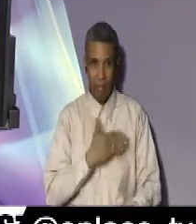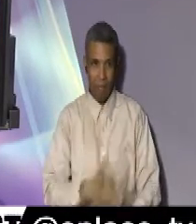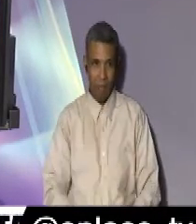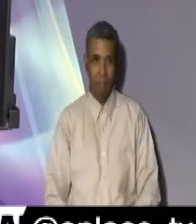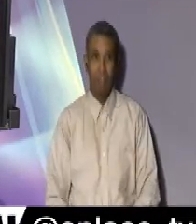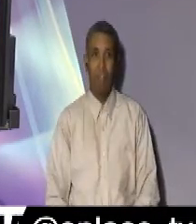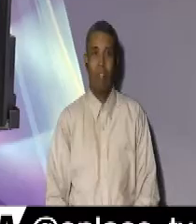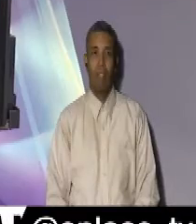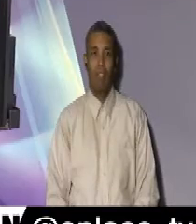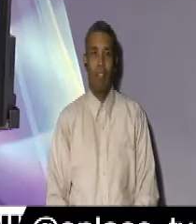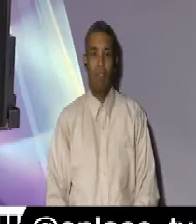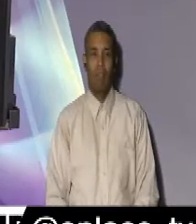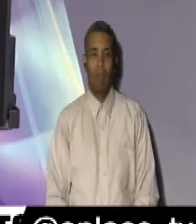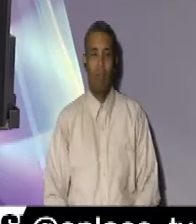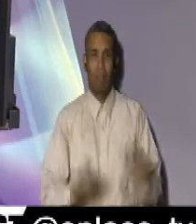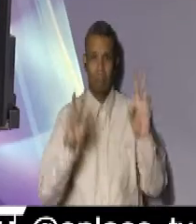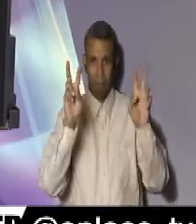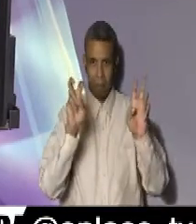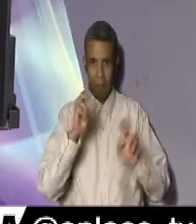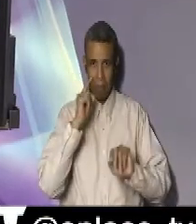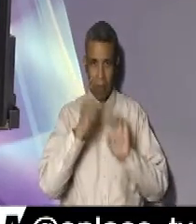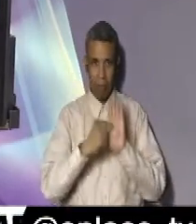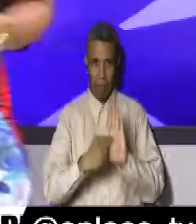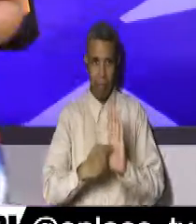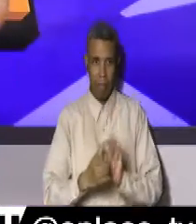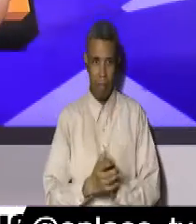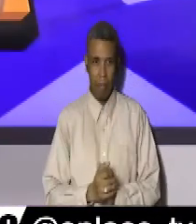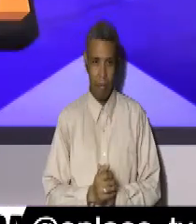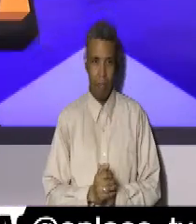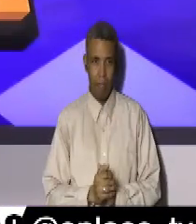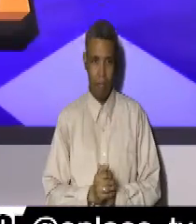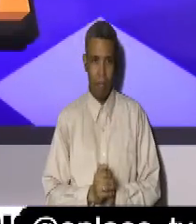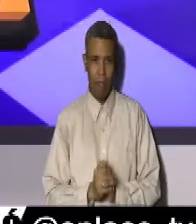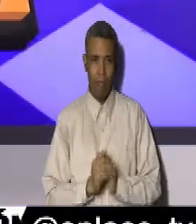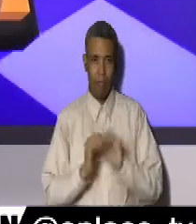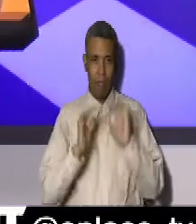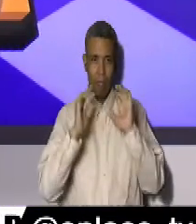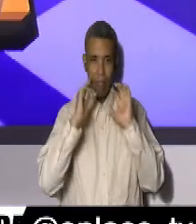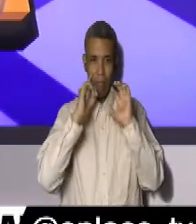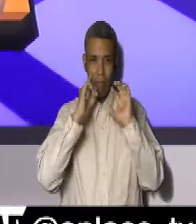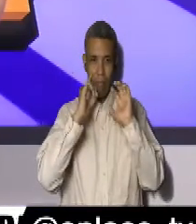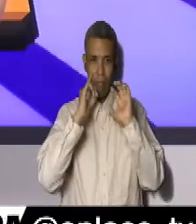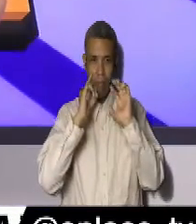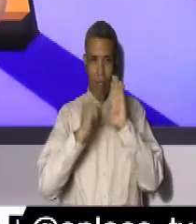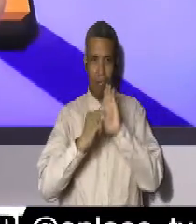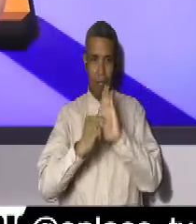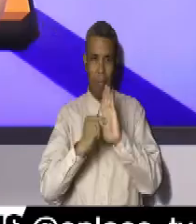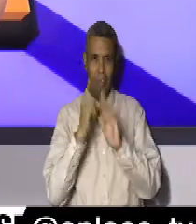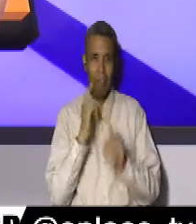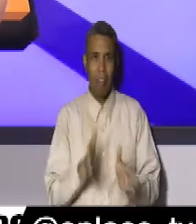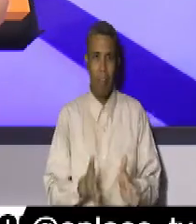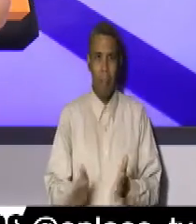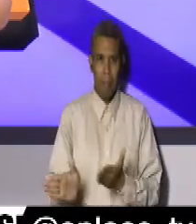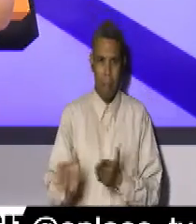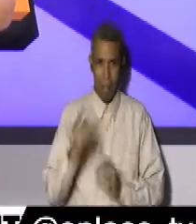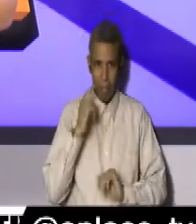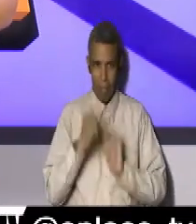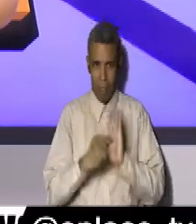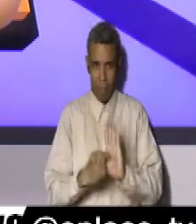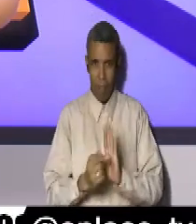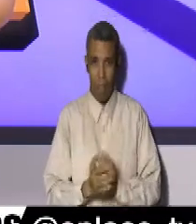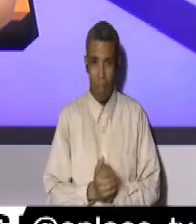www.enlacetelevisión.com. Es el momento de conocer los titulares. El Departamento Nacional de Planeación catalogó las obras